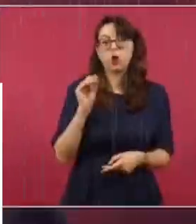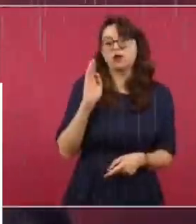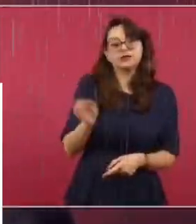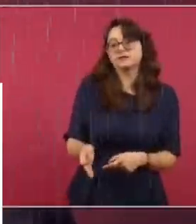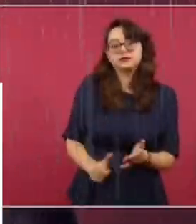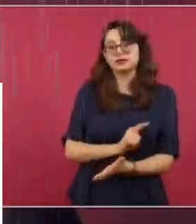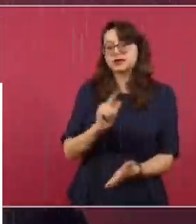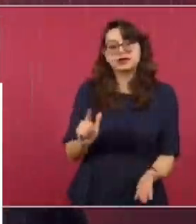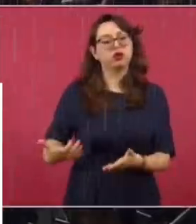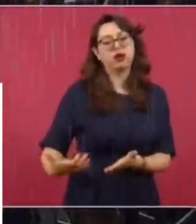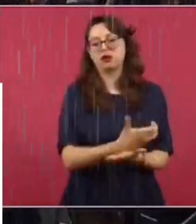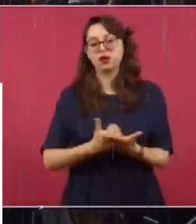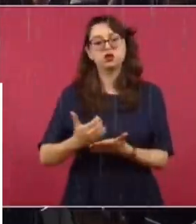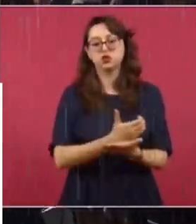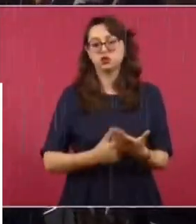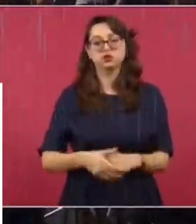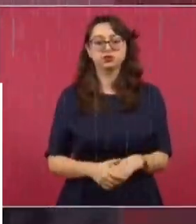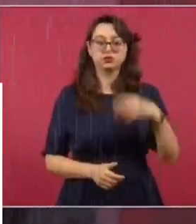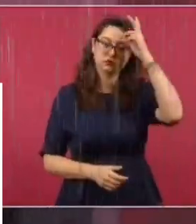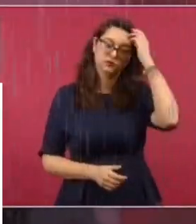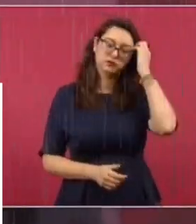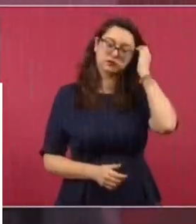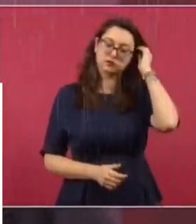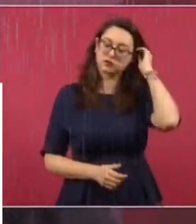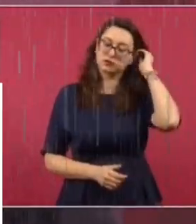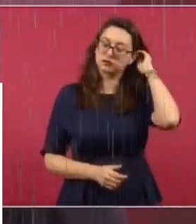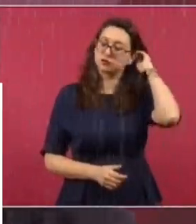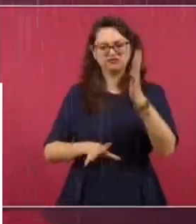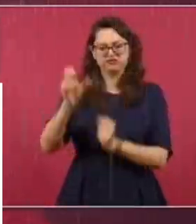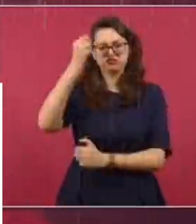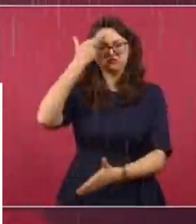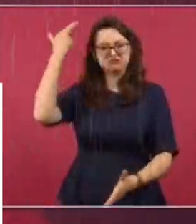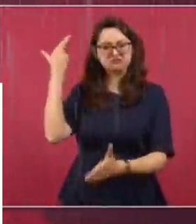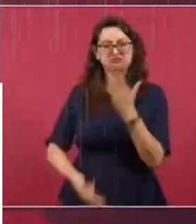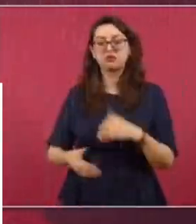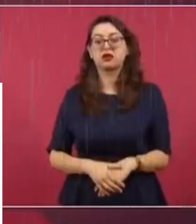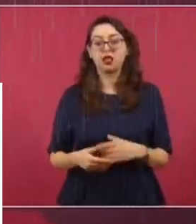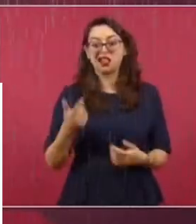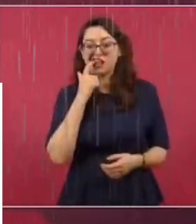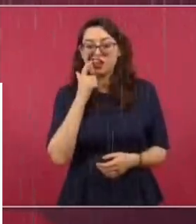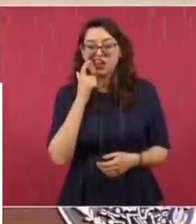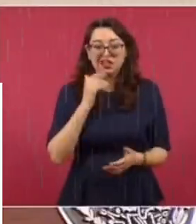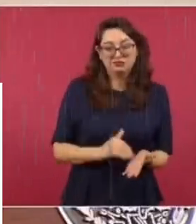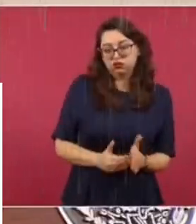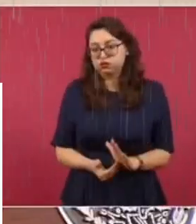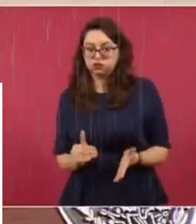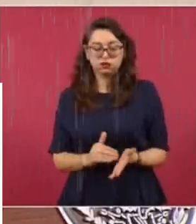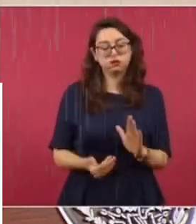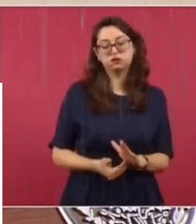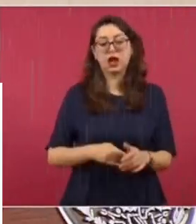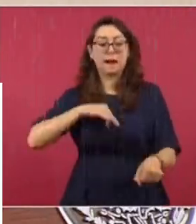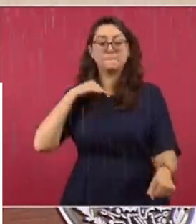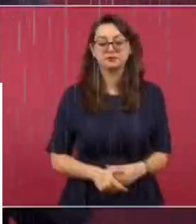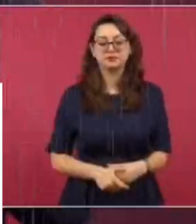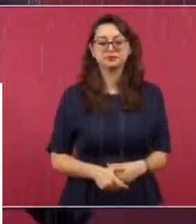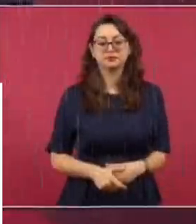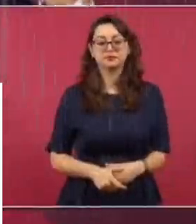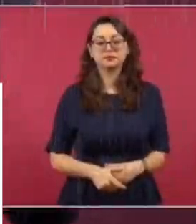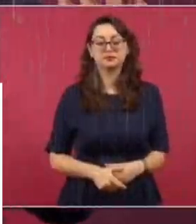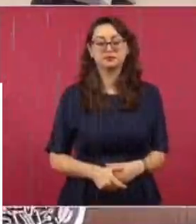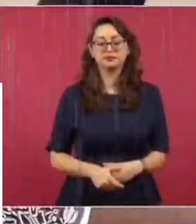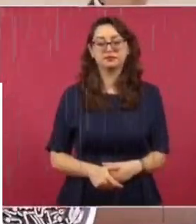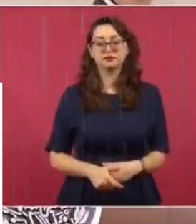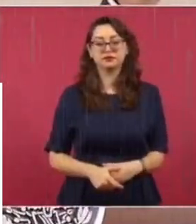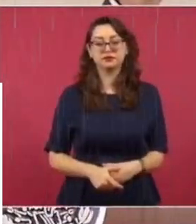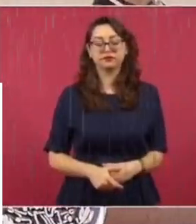republicana y los del INE, para empezar, no aceptaron ganar menos que el presidente mediante un amparo, una argucia legaloide. Como